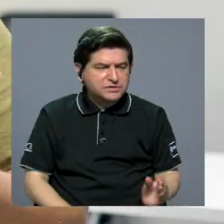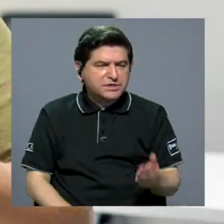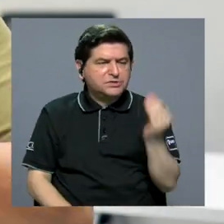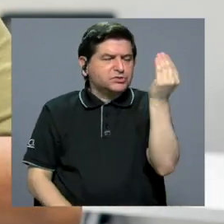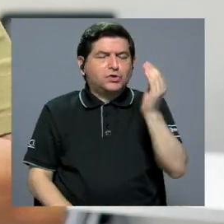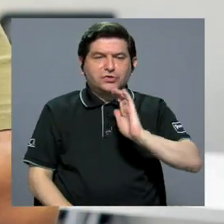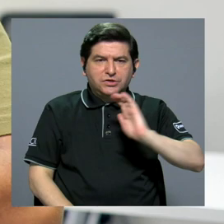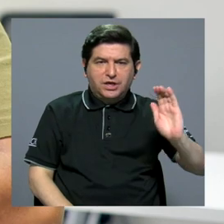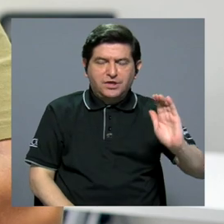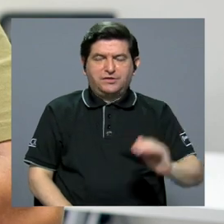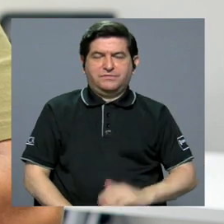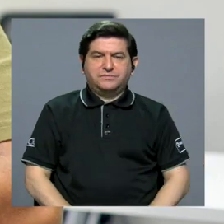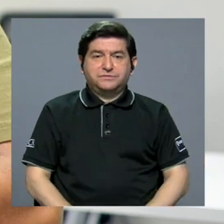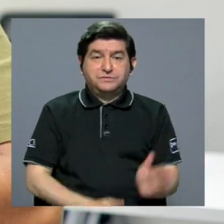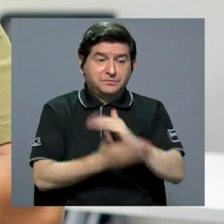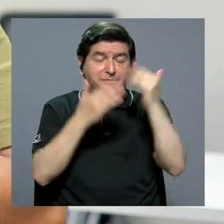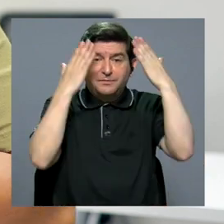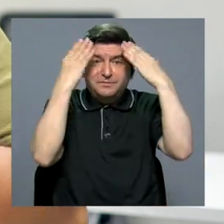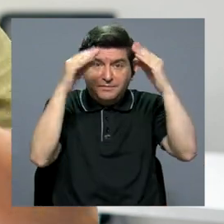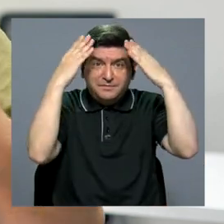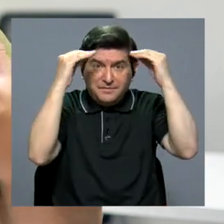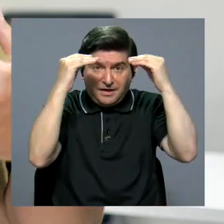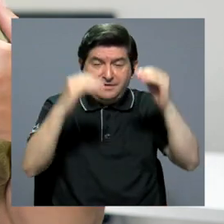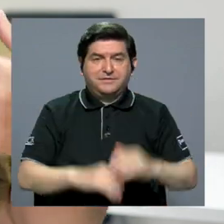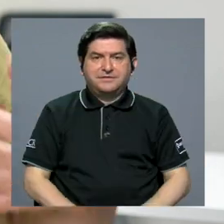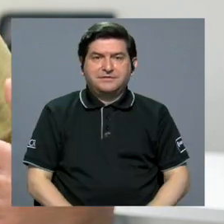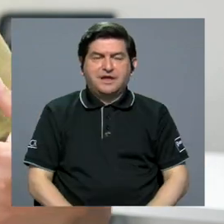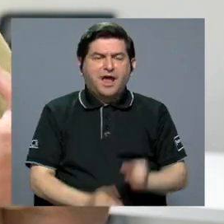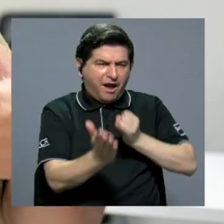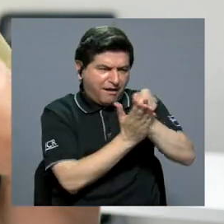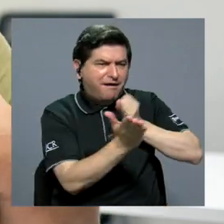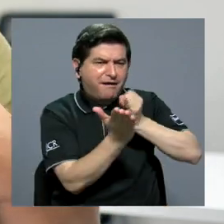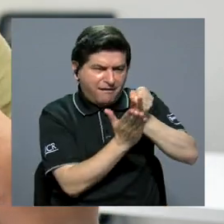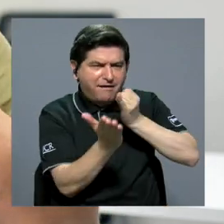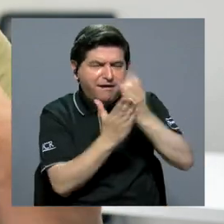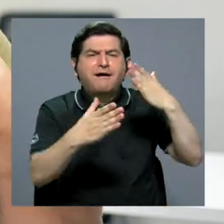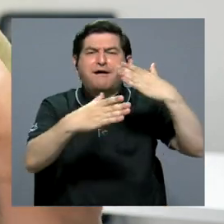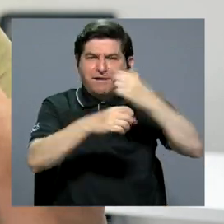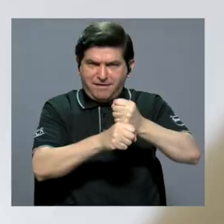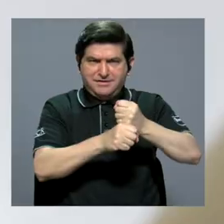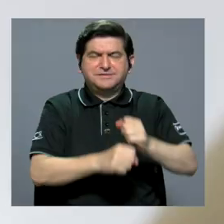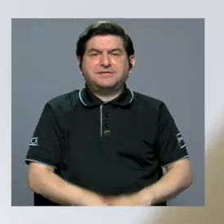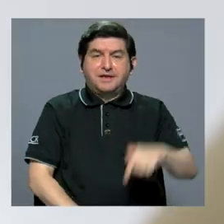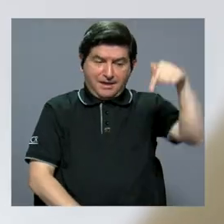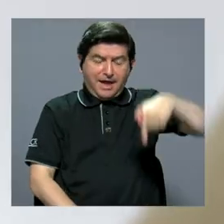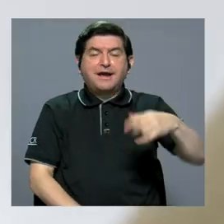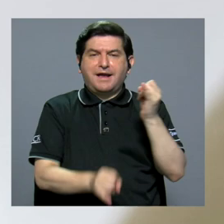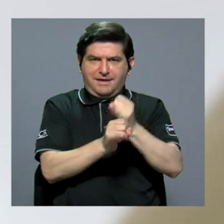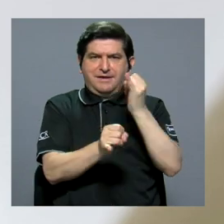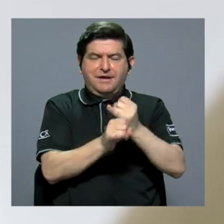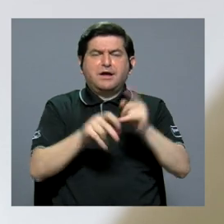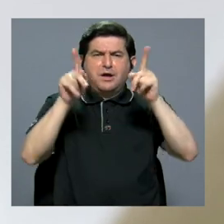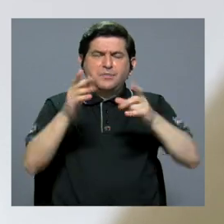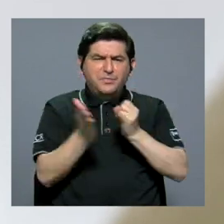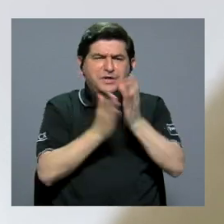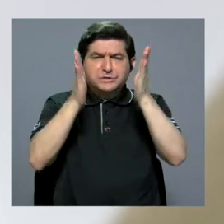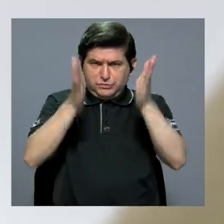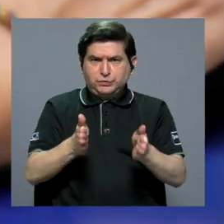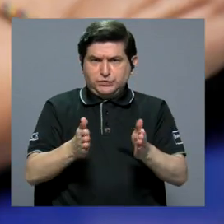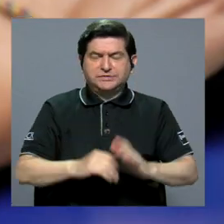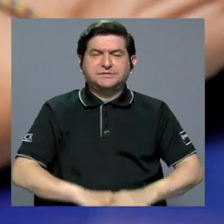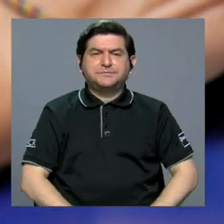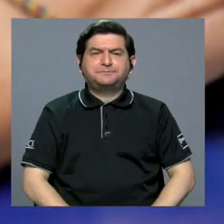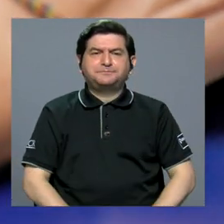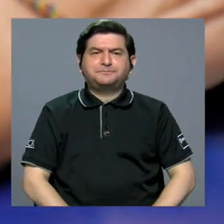niñas. Parte de esa información viene de las investigaciones que se realizan por acá en el instituto, de las personas investigadoras,